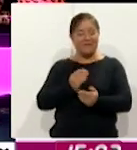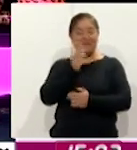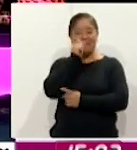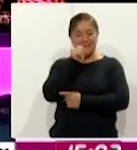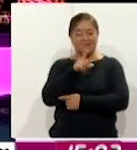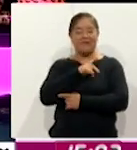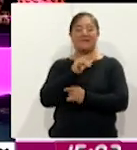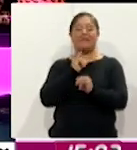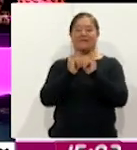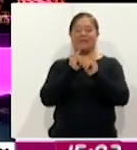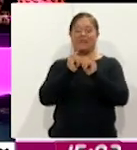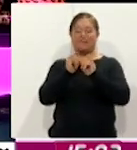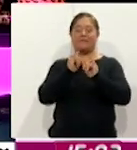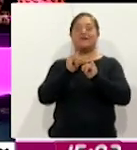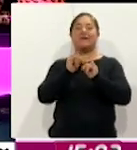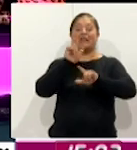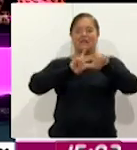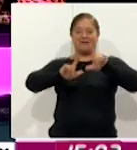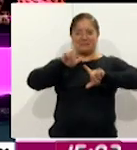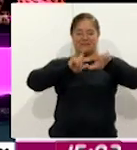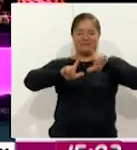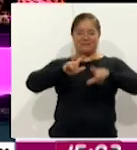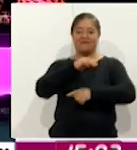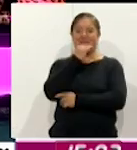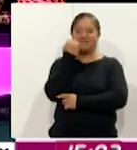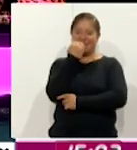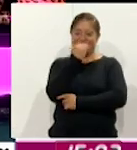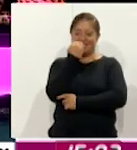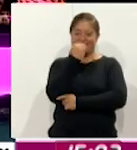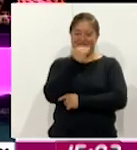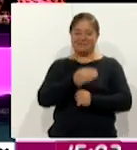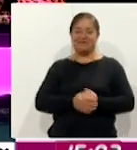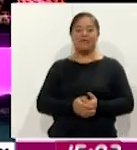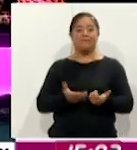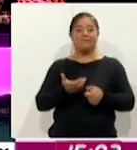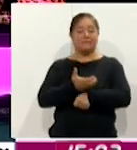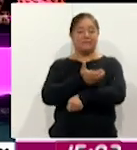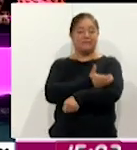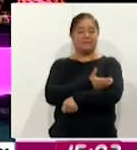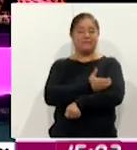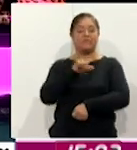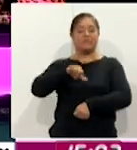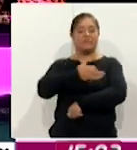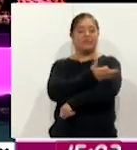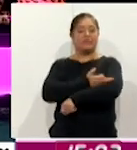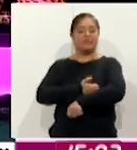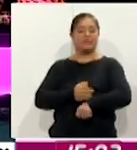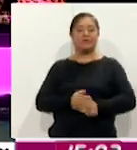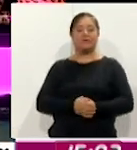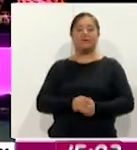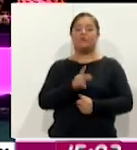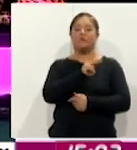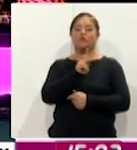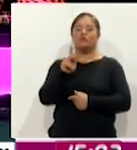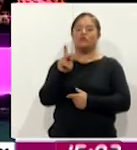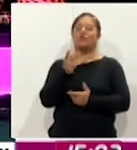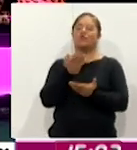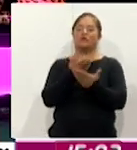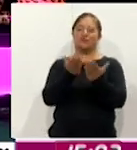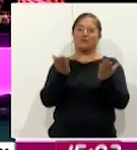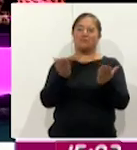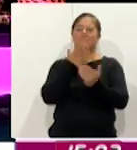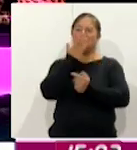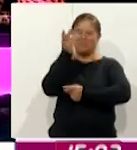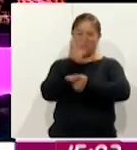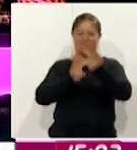la intérprete de lengua de señas mexicana, Miroslava Amador, que también nos acompaña en esta tarde. Sean ustedes bienvenidos. Comenzamos